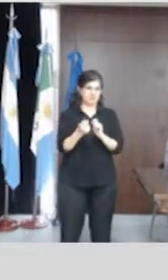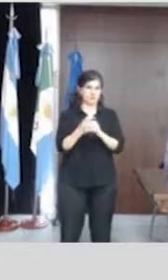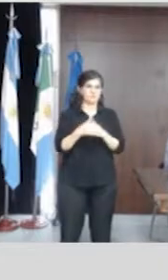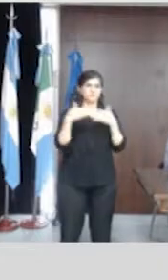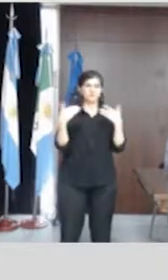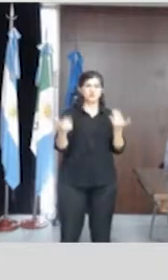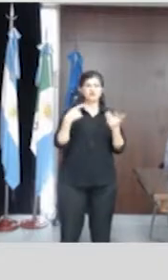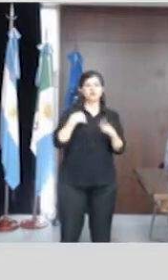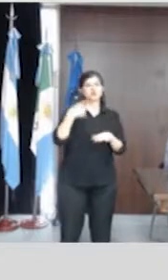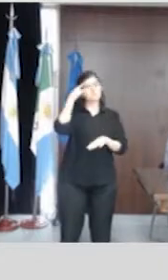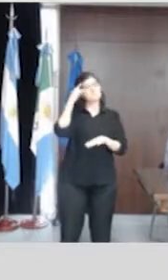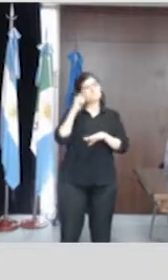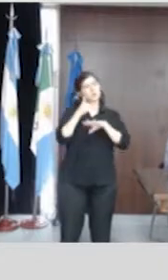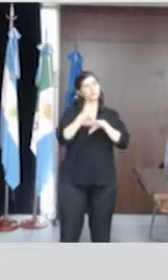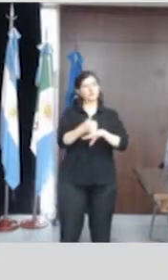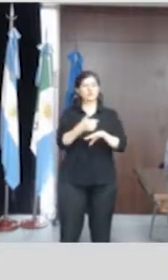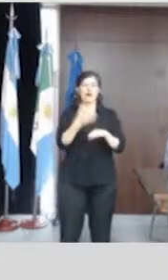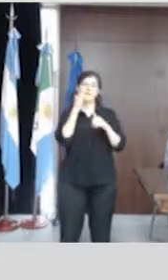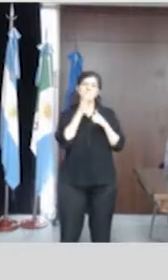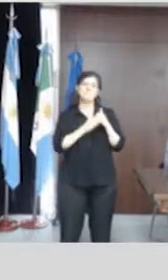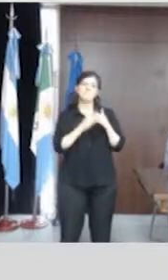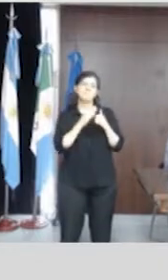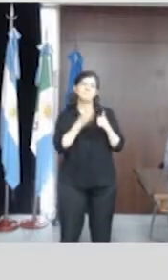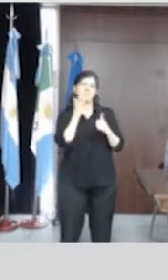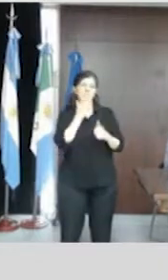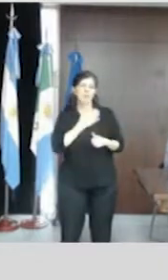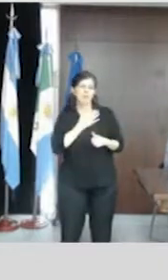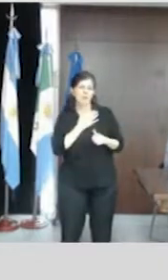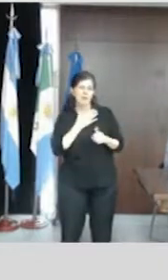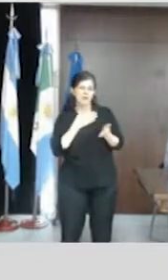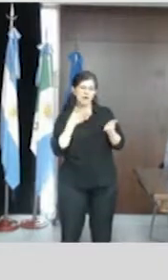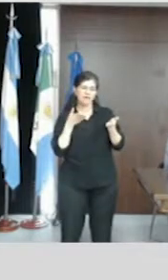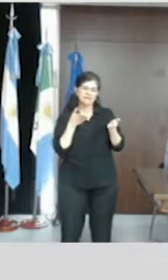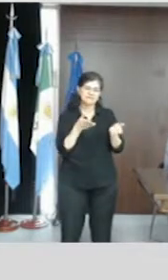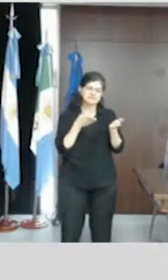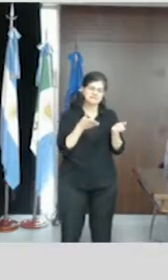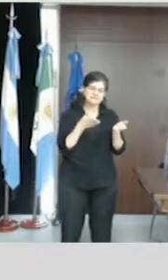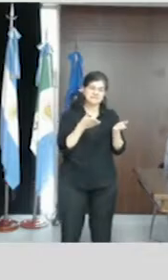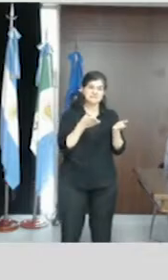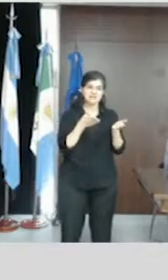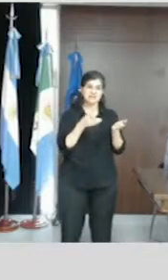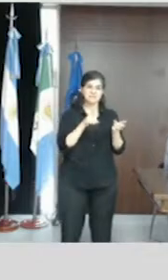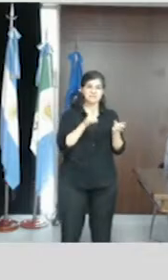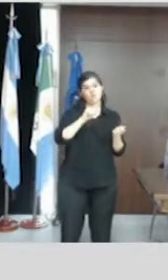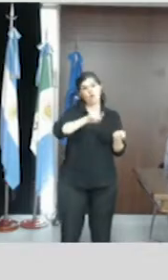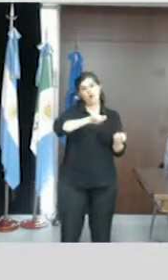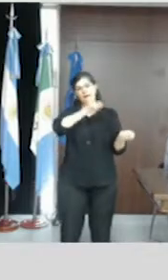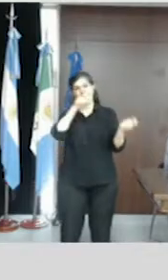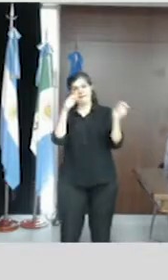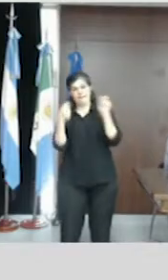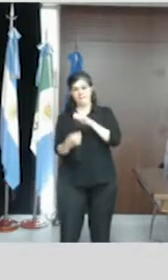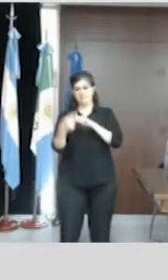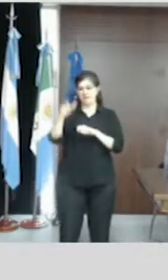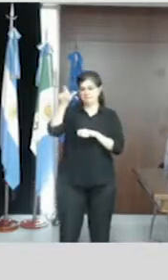de beneficencia y asistencialismo, porque somos asistencialistas, hasta este paradigma de la